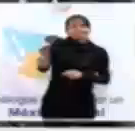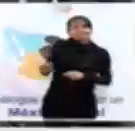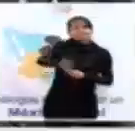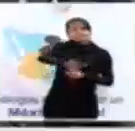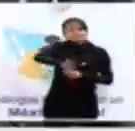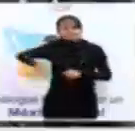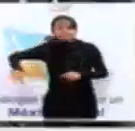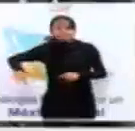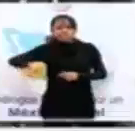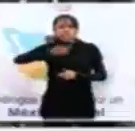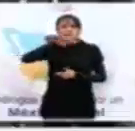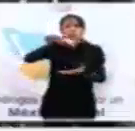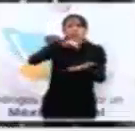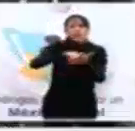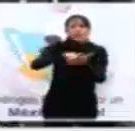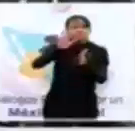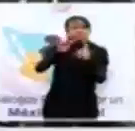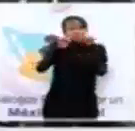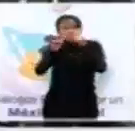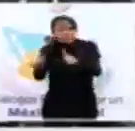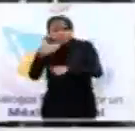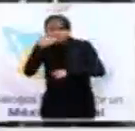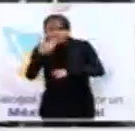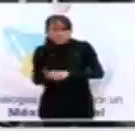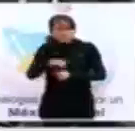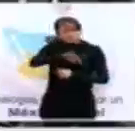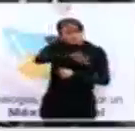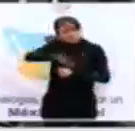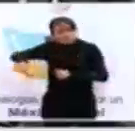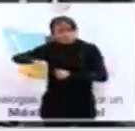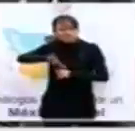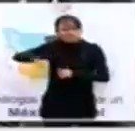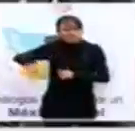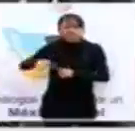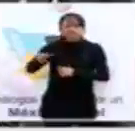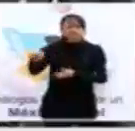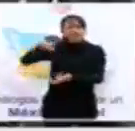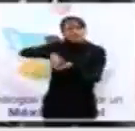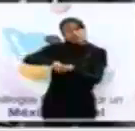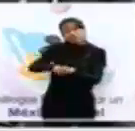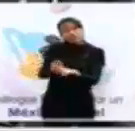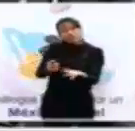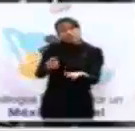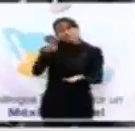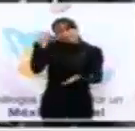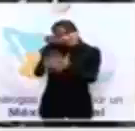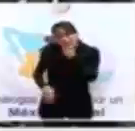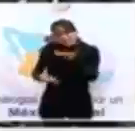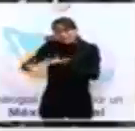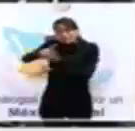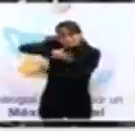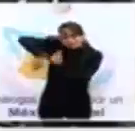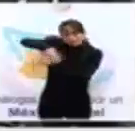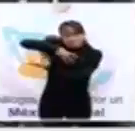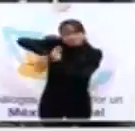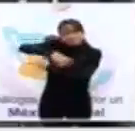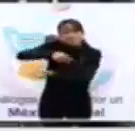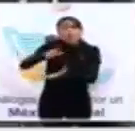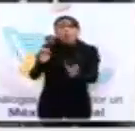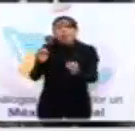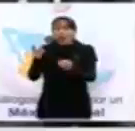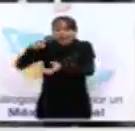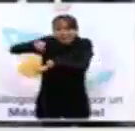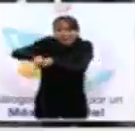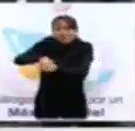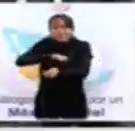un tema de marginación, de grupos aislados, de localidades aisladas, en los cuales no es fácil tener conexión de